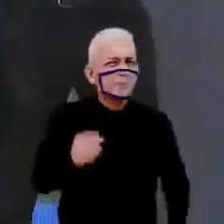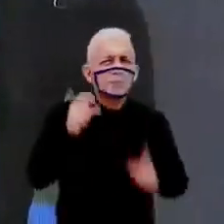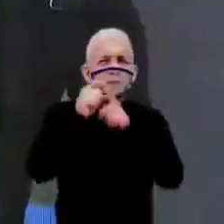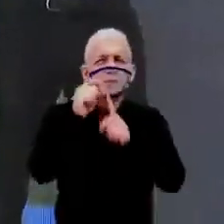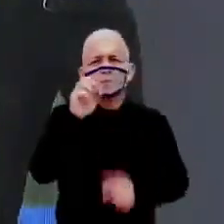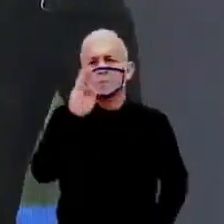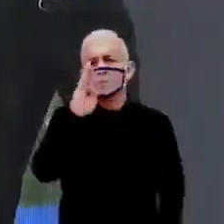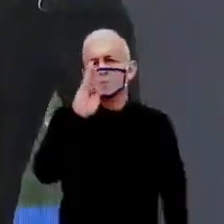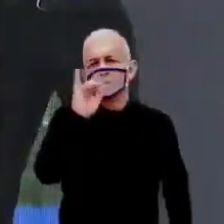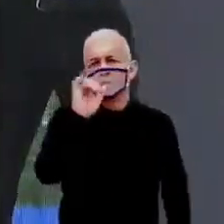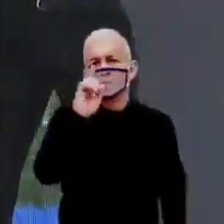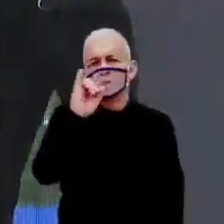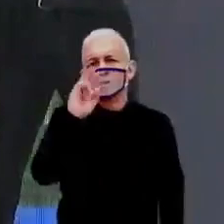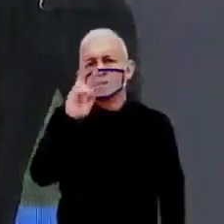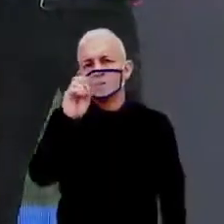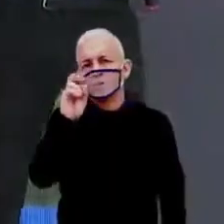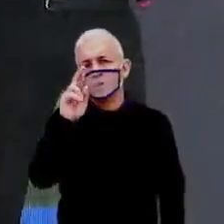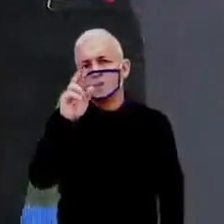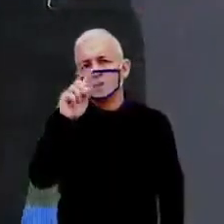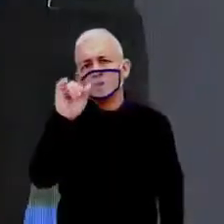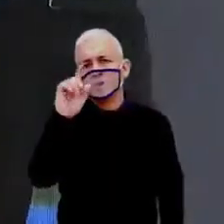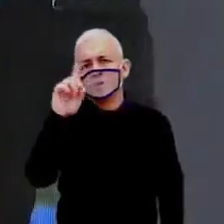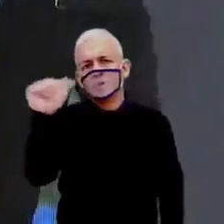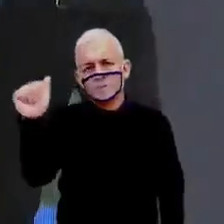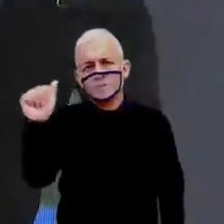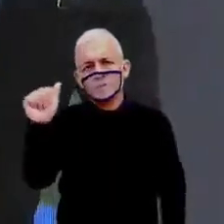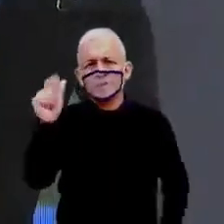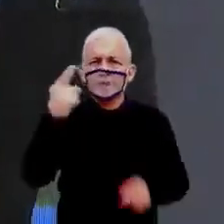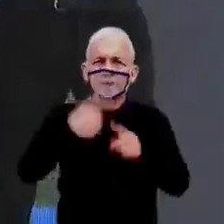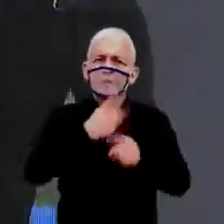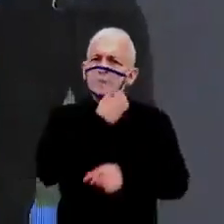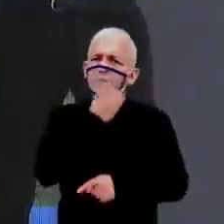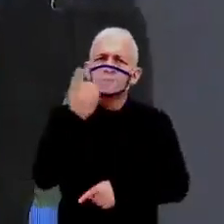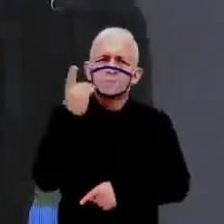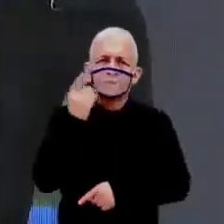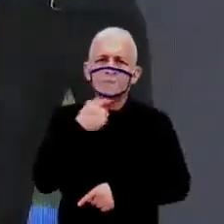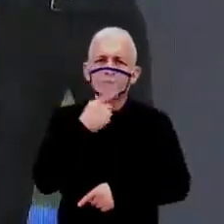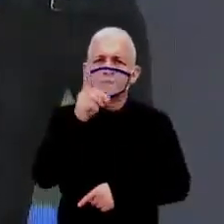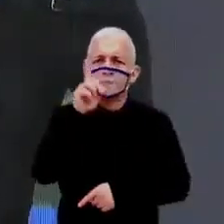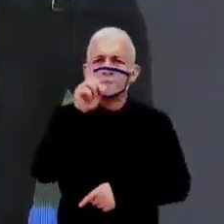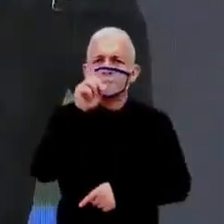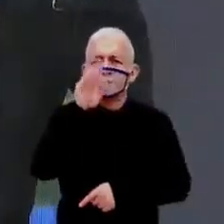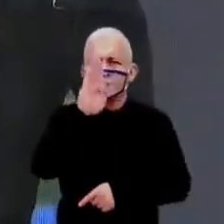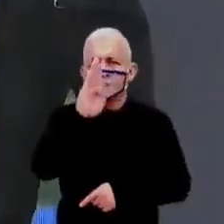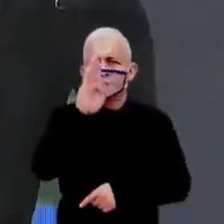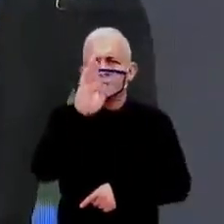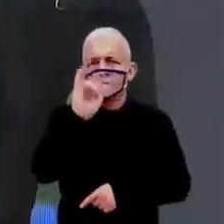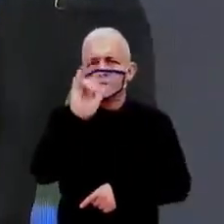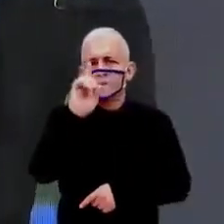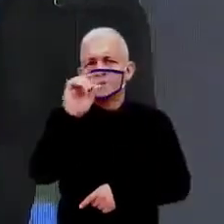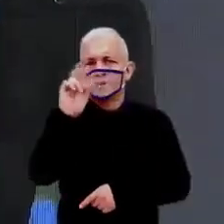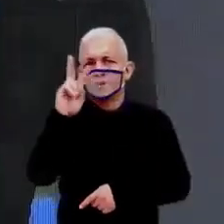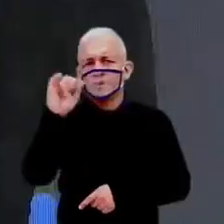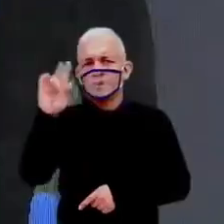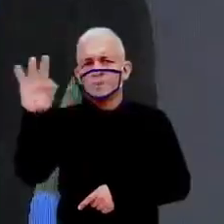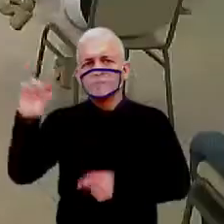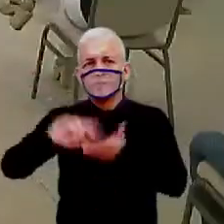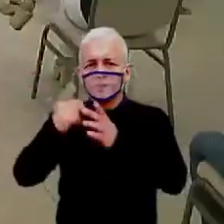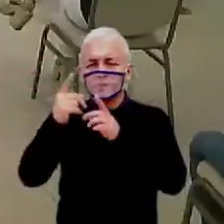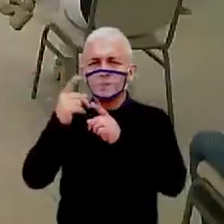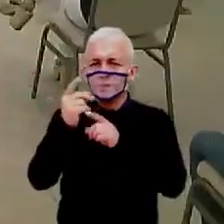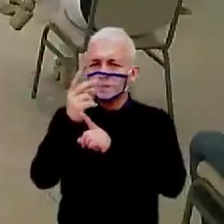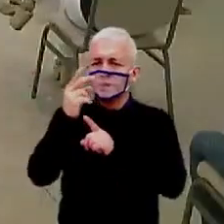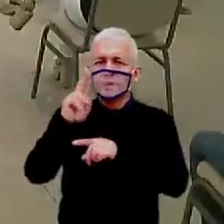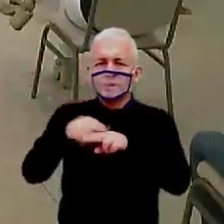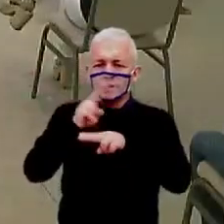la biodiversidad, un término acuñado por nuestro presidente Duque, y que la ciudad, bajo el liderato de nuestro alcalde, tomó muy rápidamente y asumió